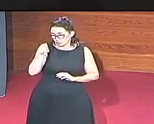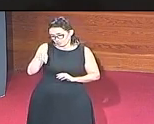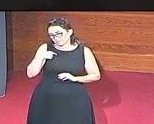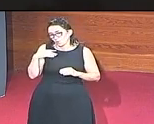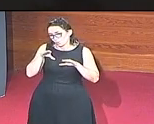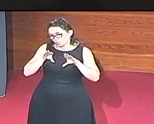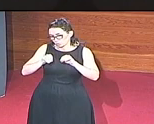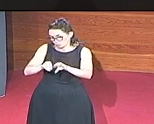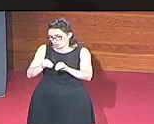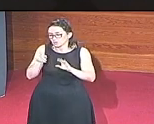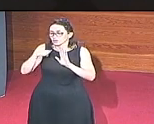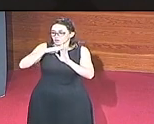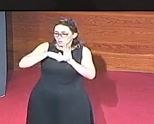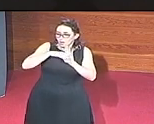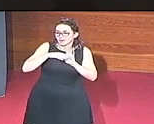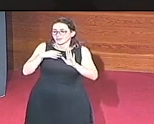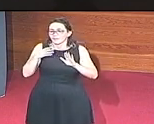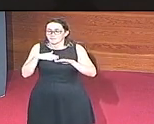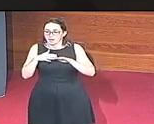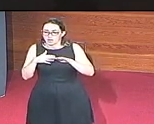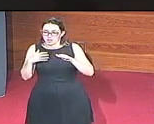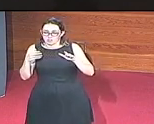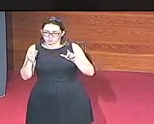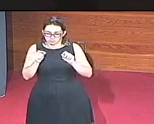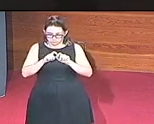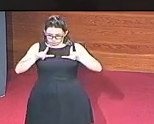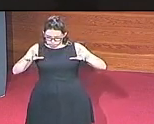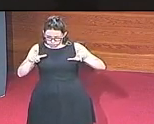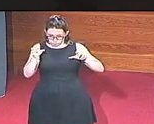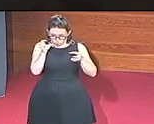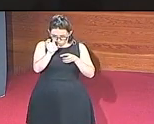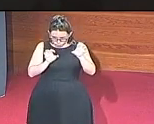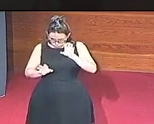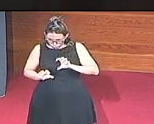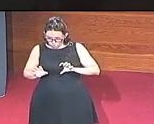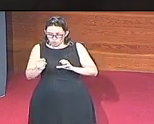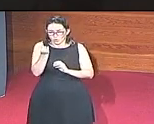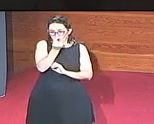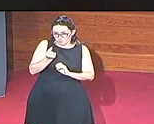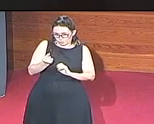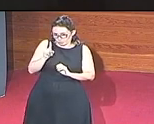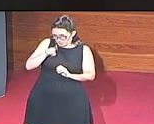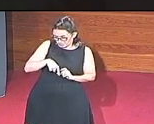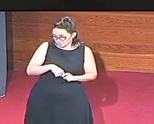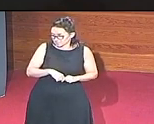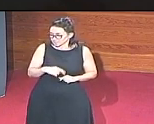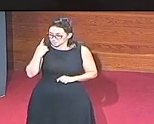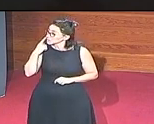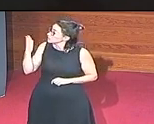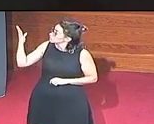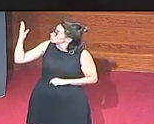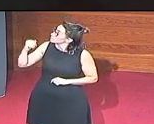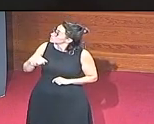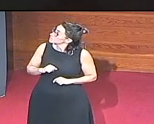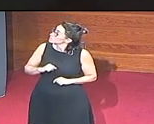para editar toda la composición de la página y también para dibujar lo que hacemos es ver esa rayita